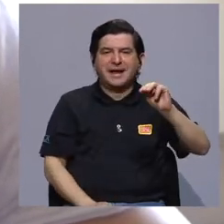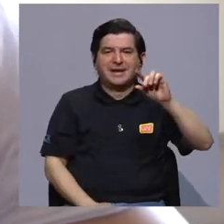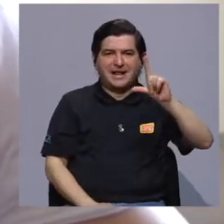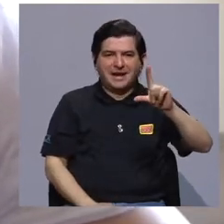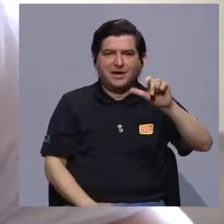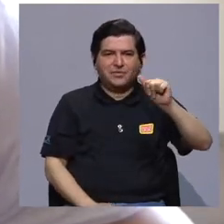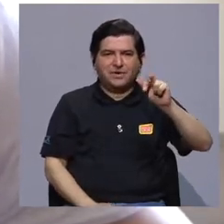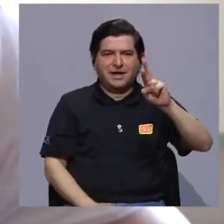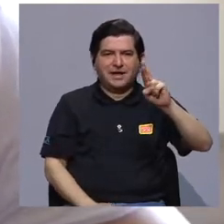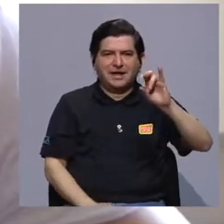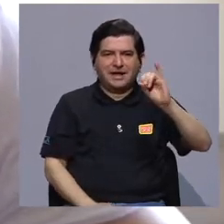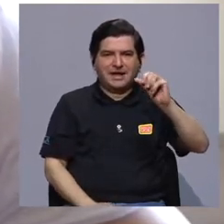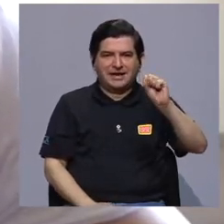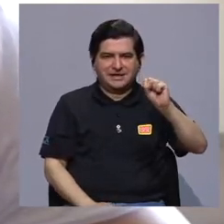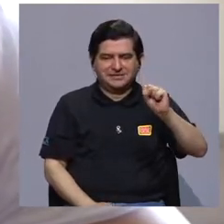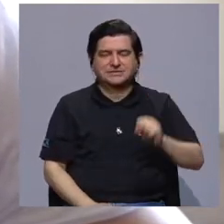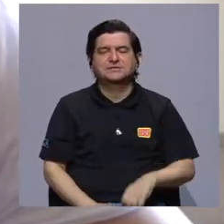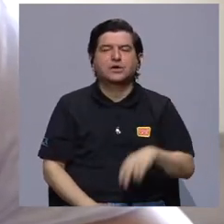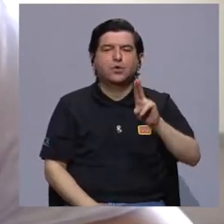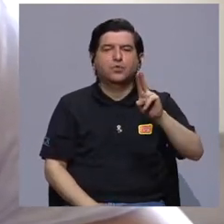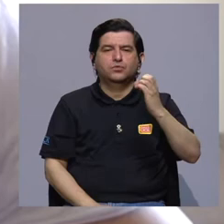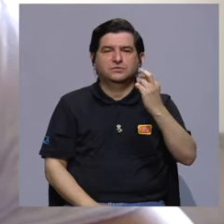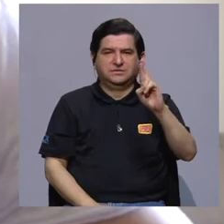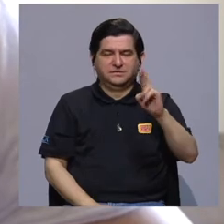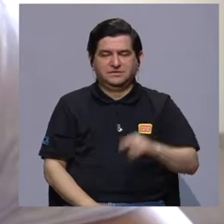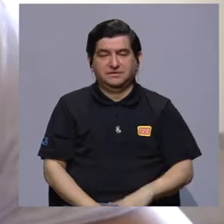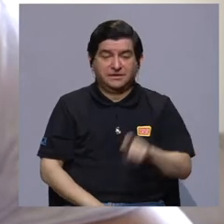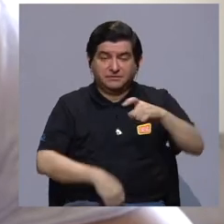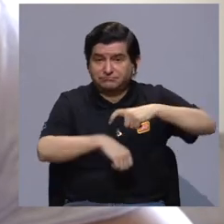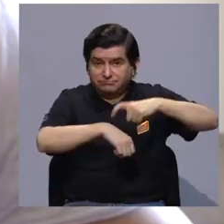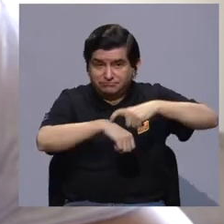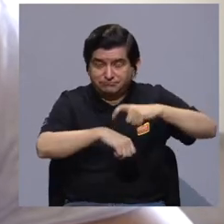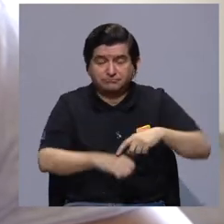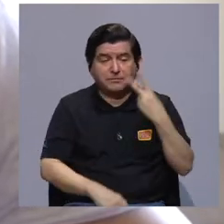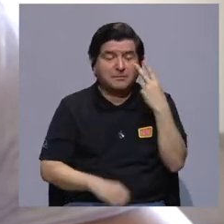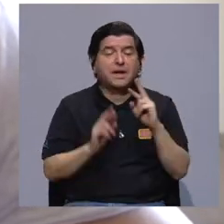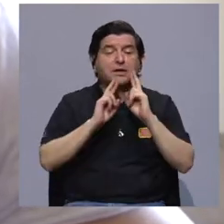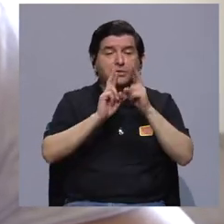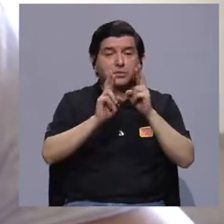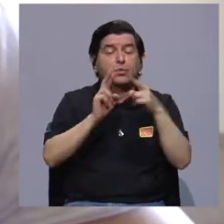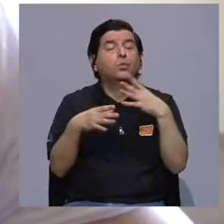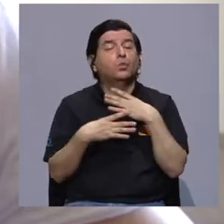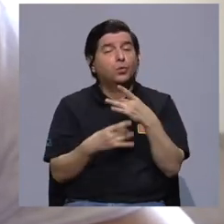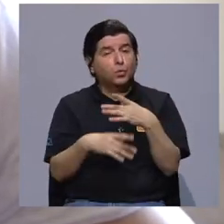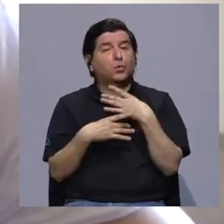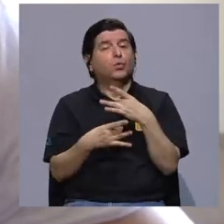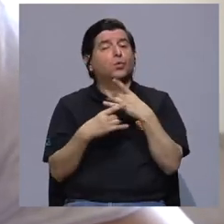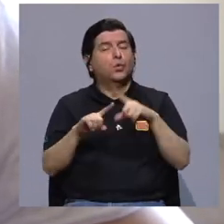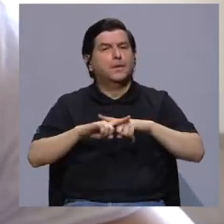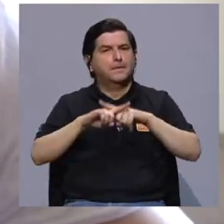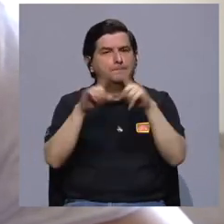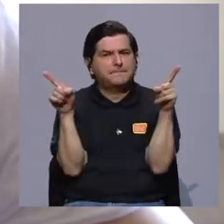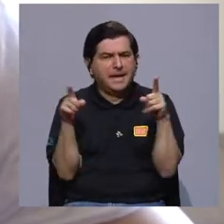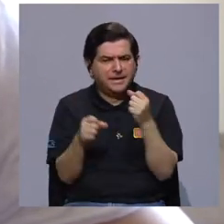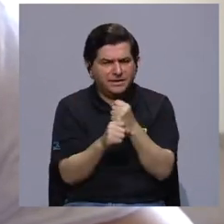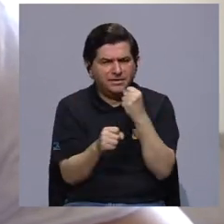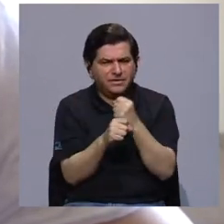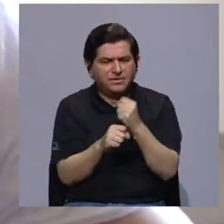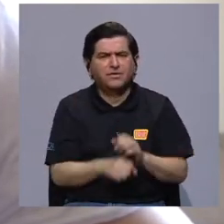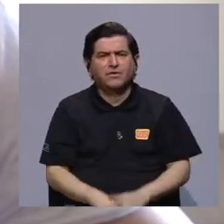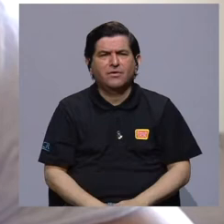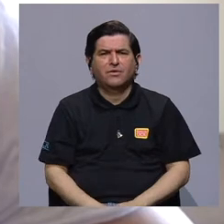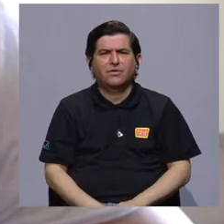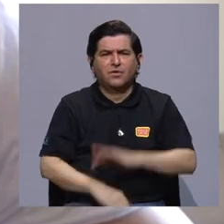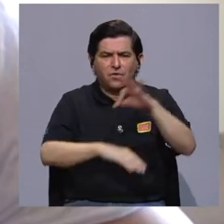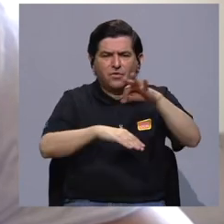Arias de la UCR. Y en ese tiempo, bueno, vimos algunos resultados interesantes, pero cuando trabajamos